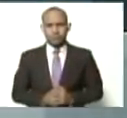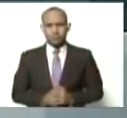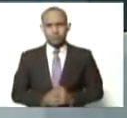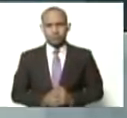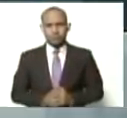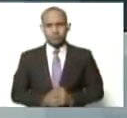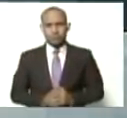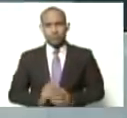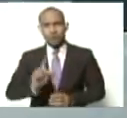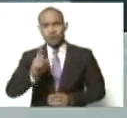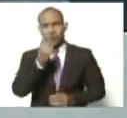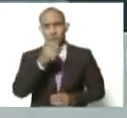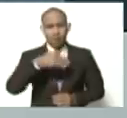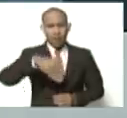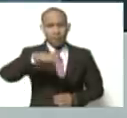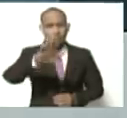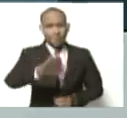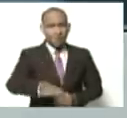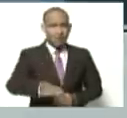dimos el primer paso